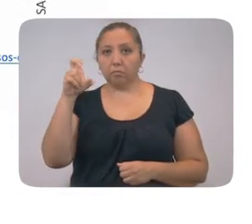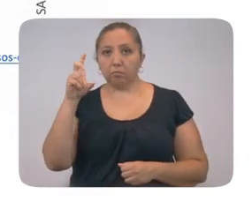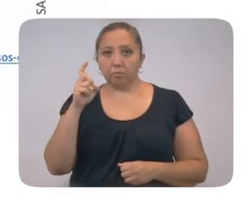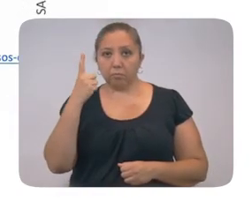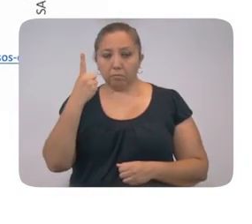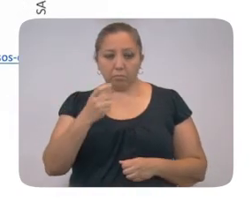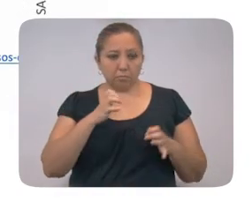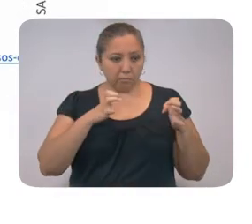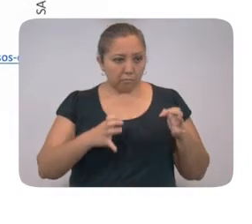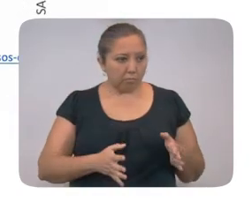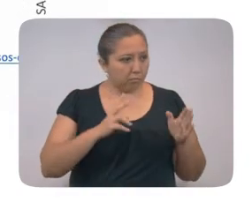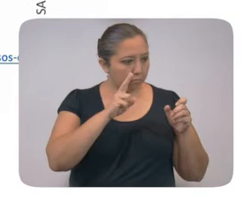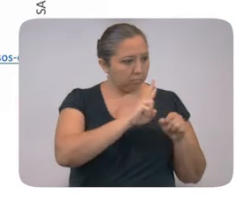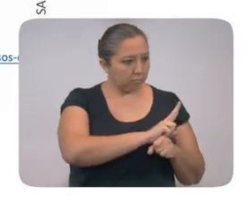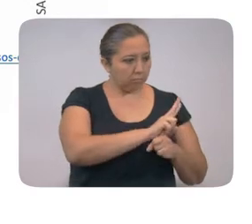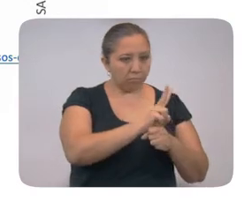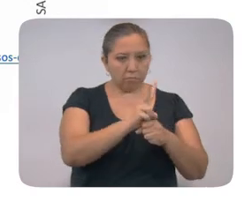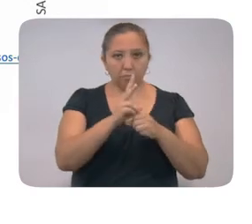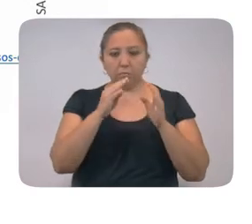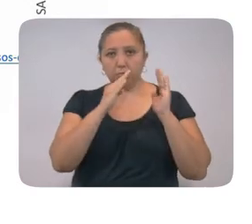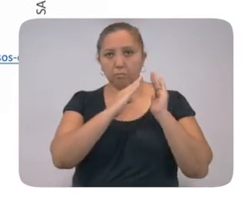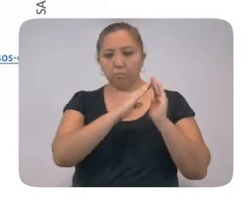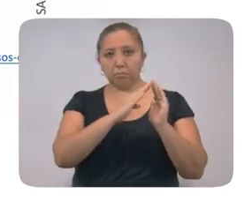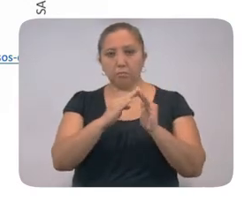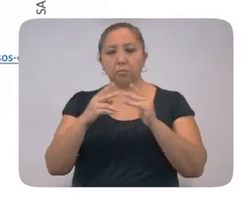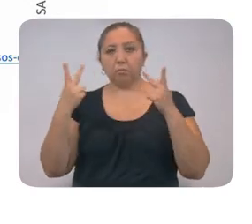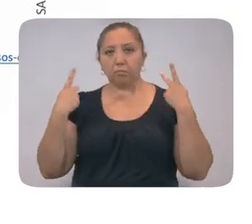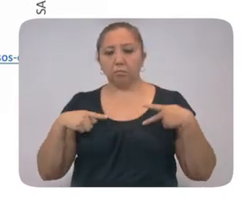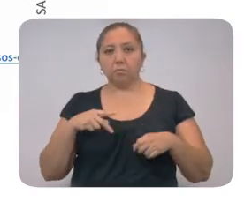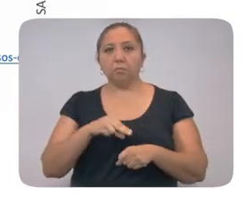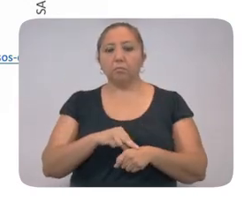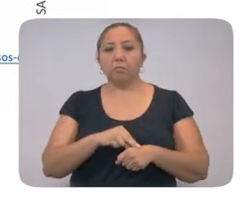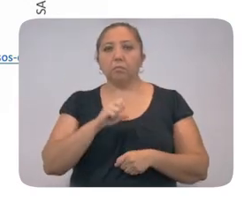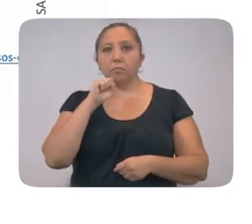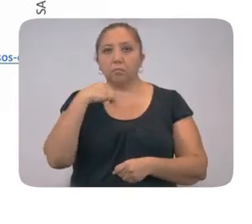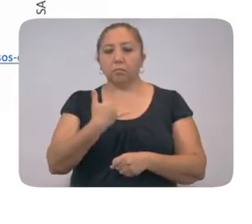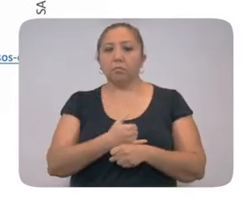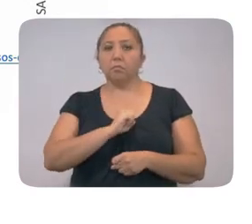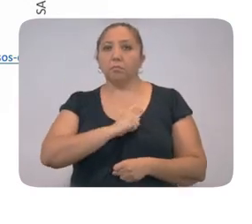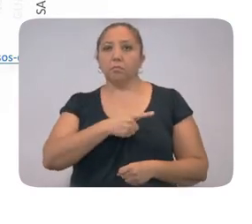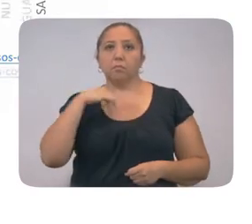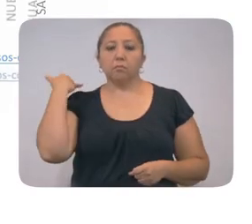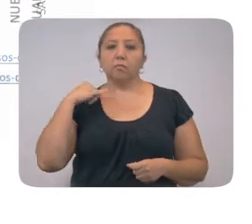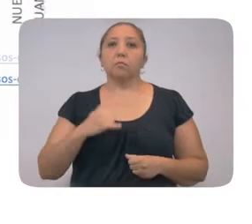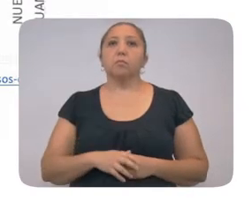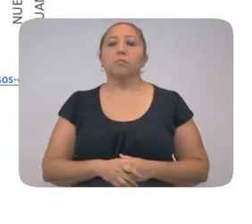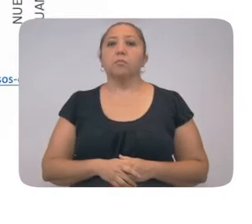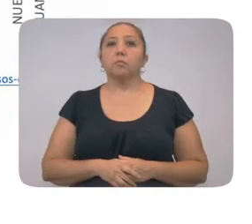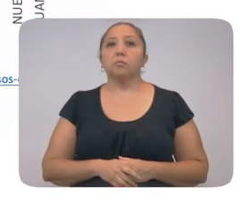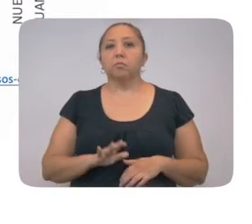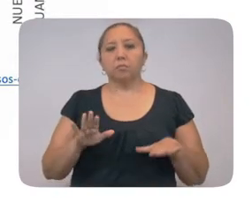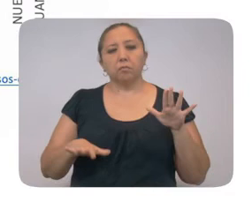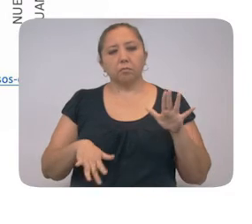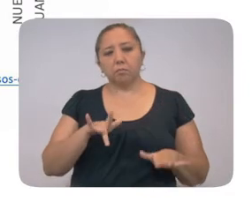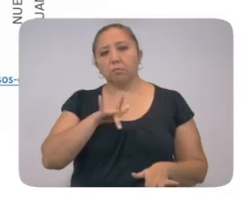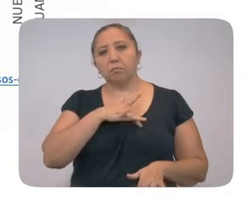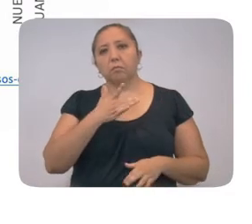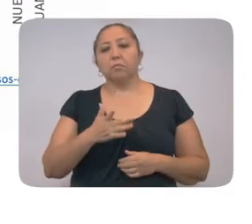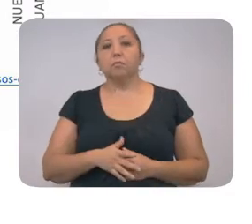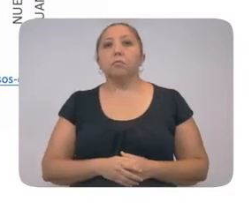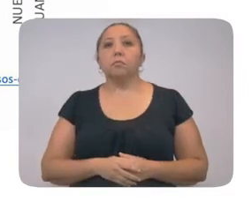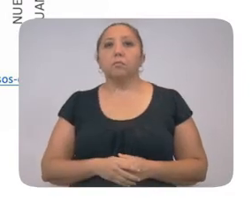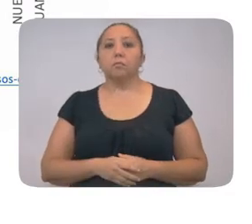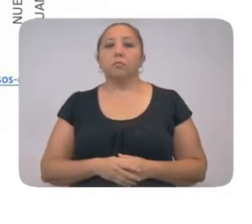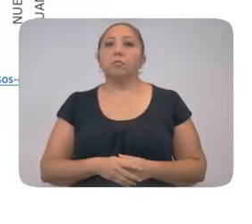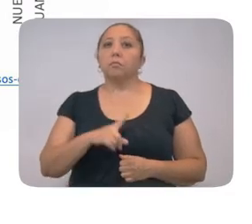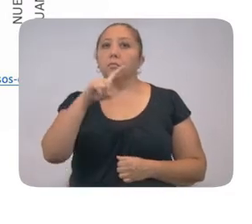están estables, aislados y monitoreados constantemente por personal médico de la Secretaría de Salud de Yucatán, presentan síntomas leves.